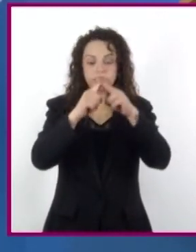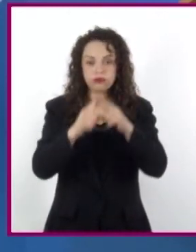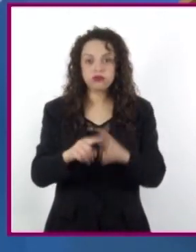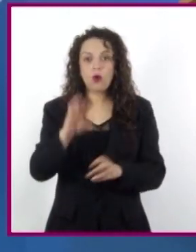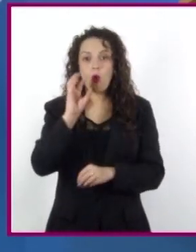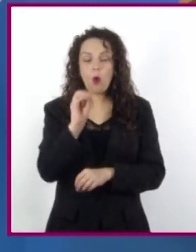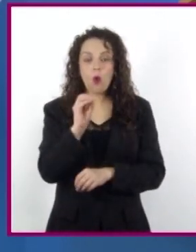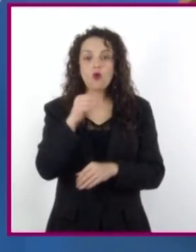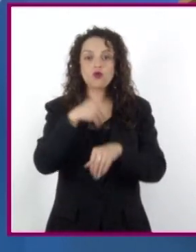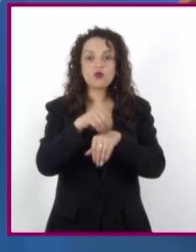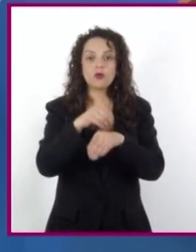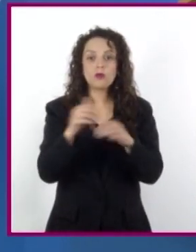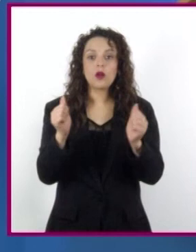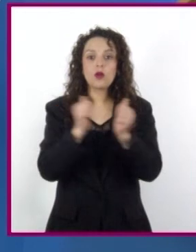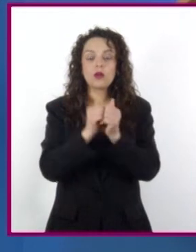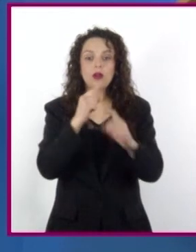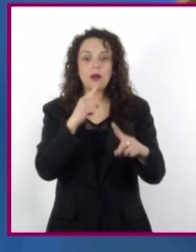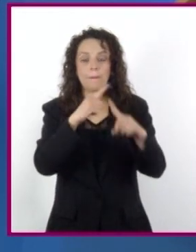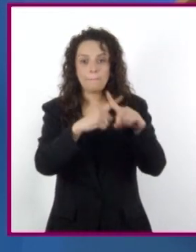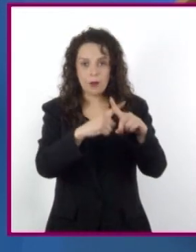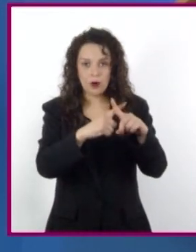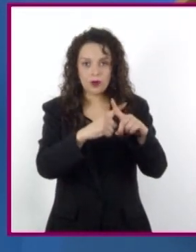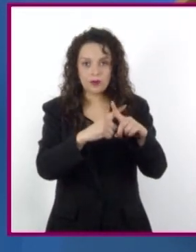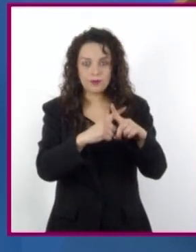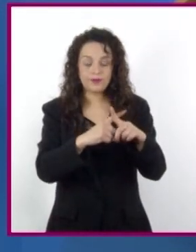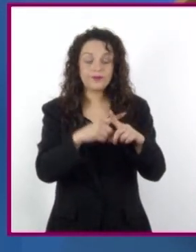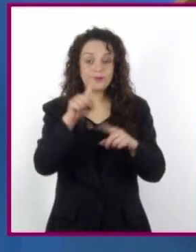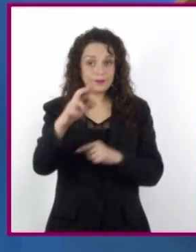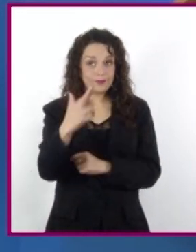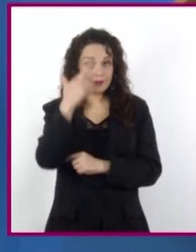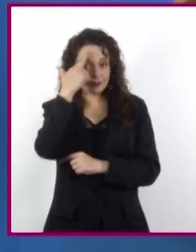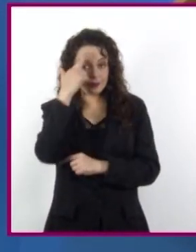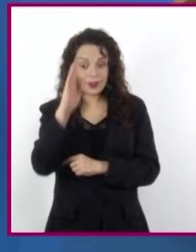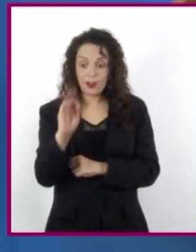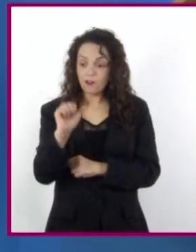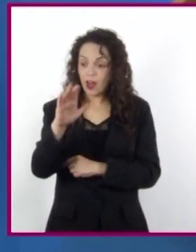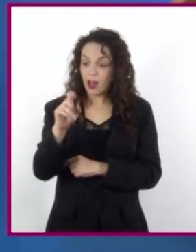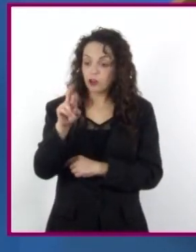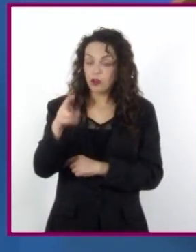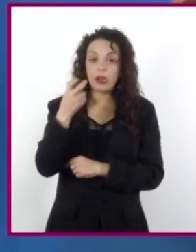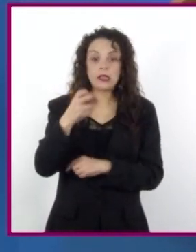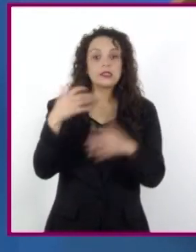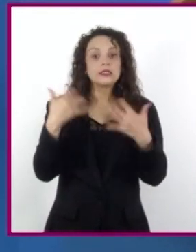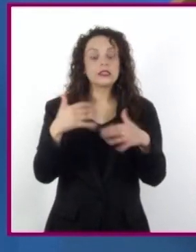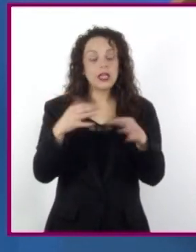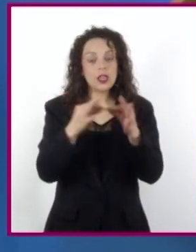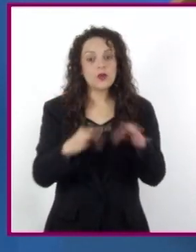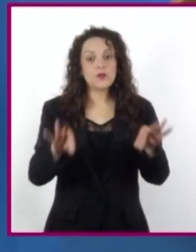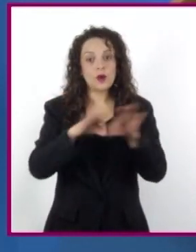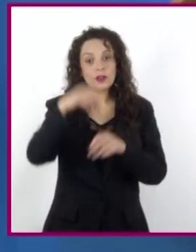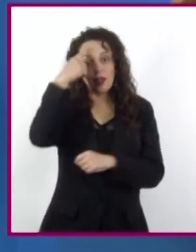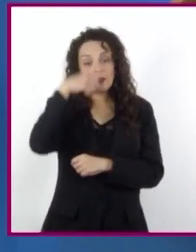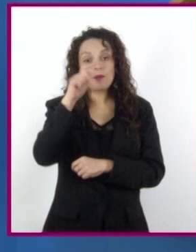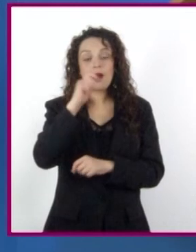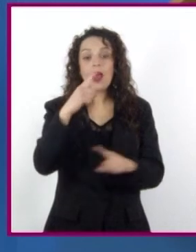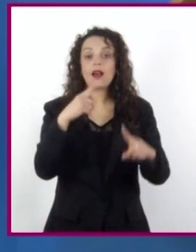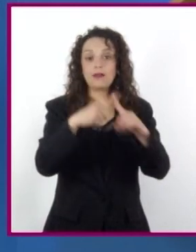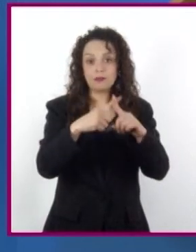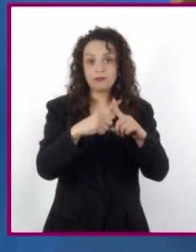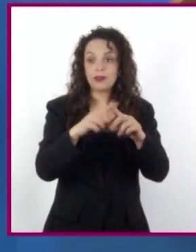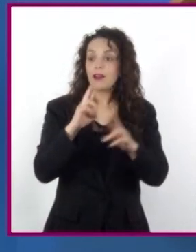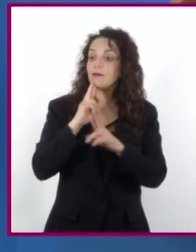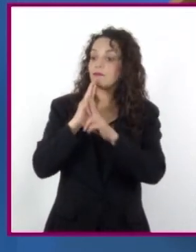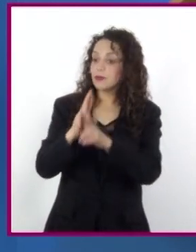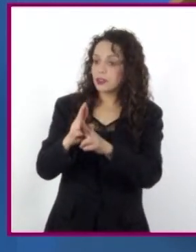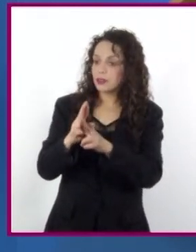en forma de multiplicación. También recordemos que los factores son elementos de la multiplicación y el resultado